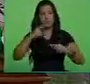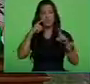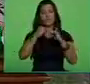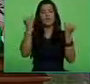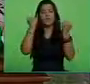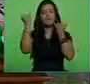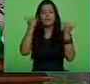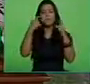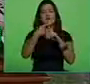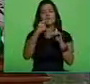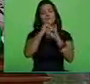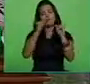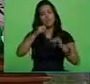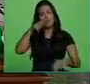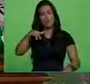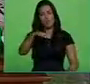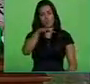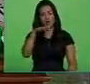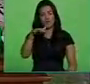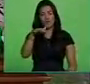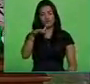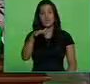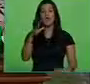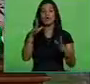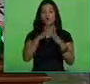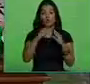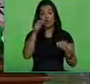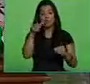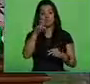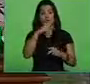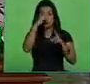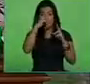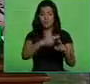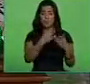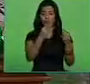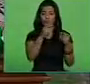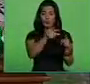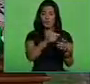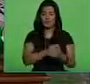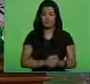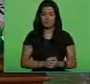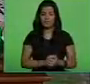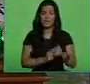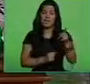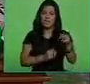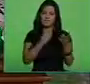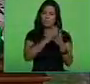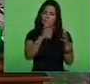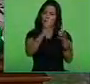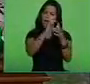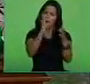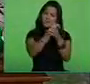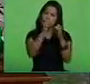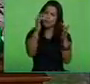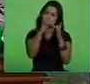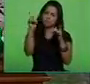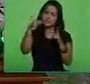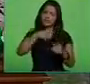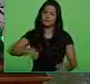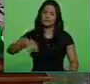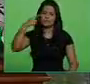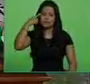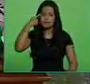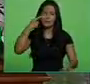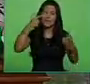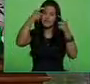popular, lo que le granjeó el respeto y apoyo del pueblo venezolano. Siendo un gran amigo del pueblo chino, el presidente Chávez promovió la creación